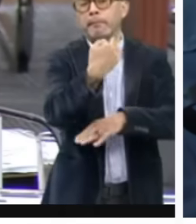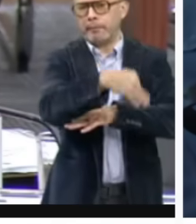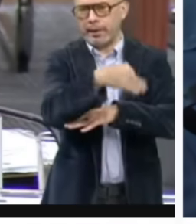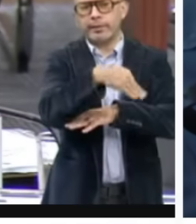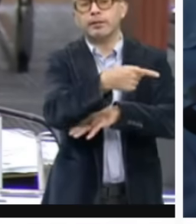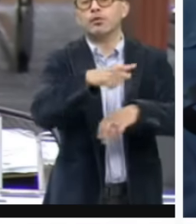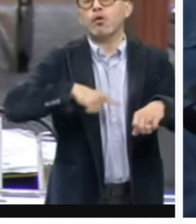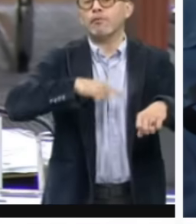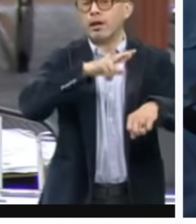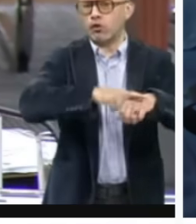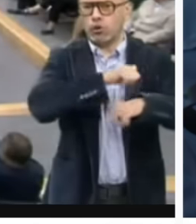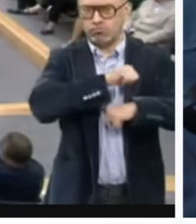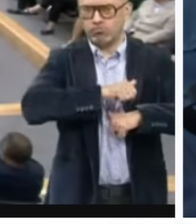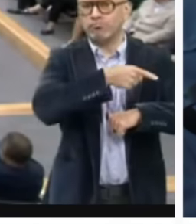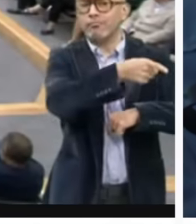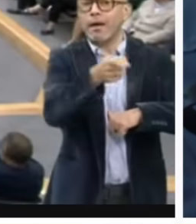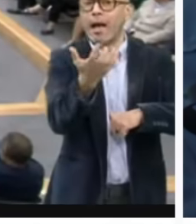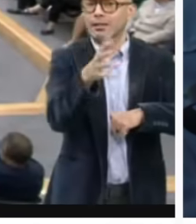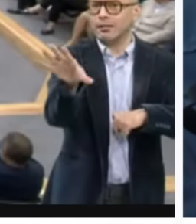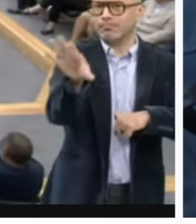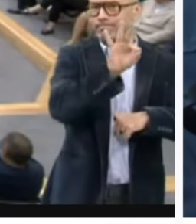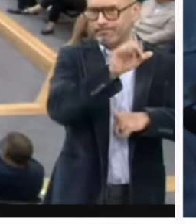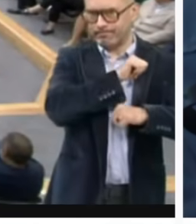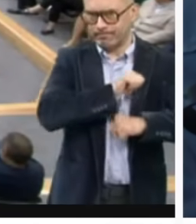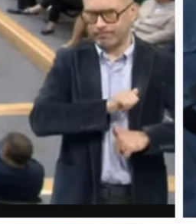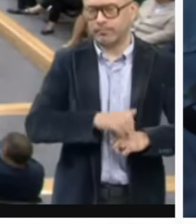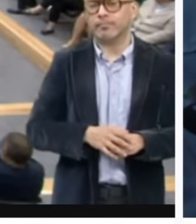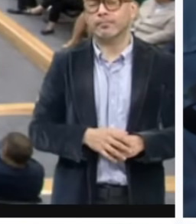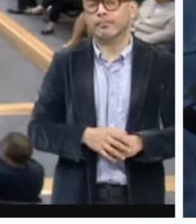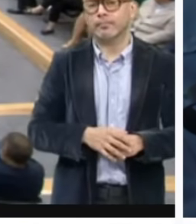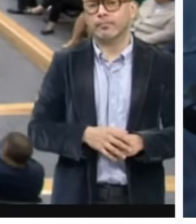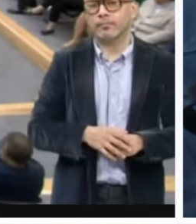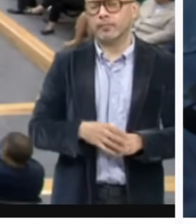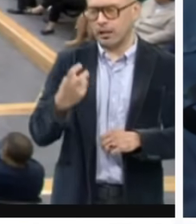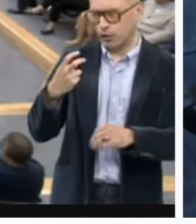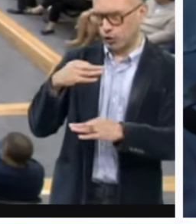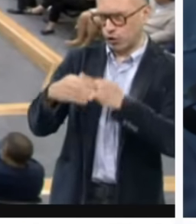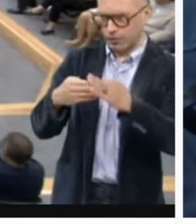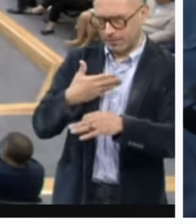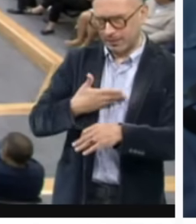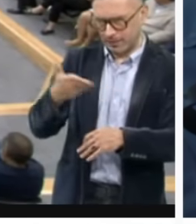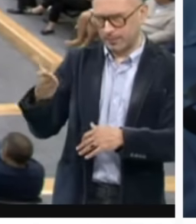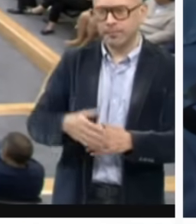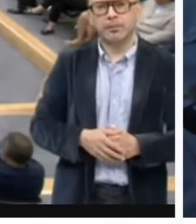Ejecutivo. Es cuanto, presidenta. Muchas gracias.